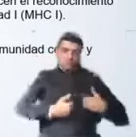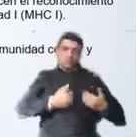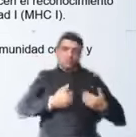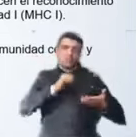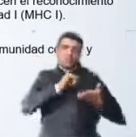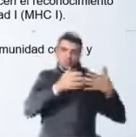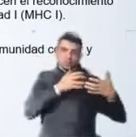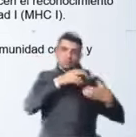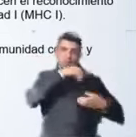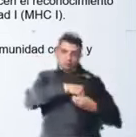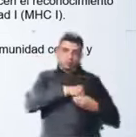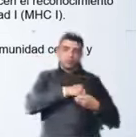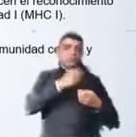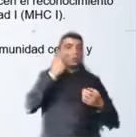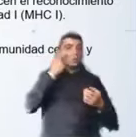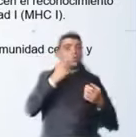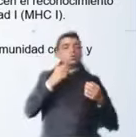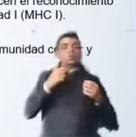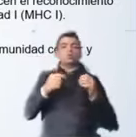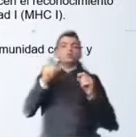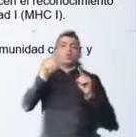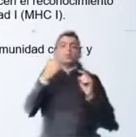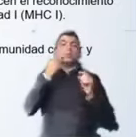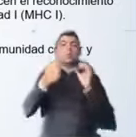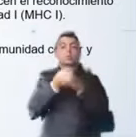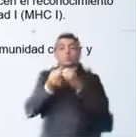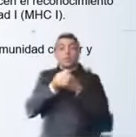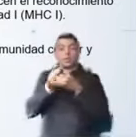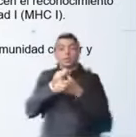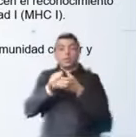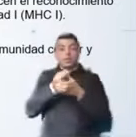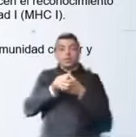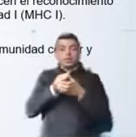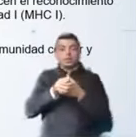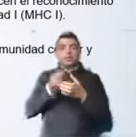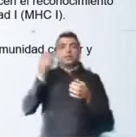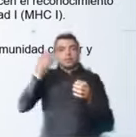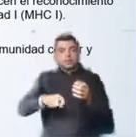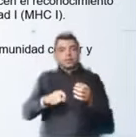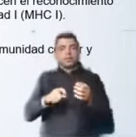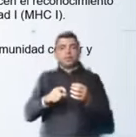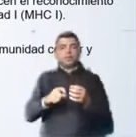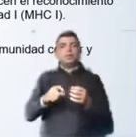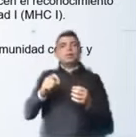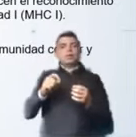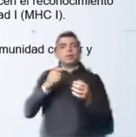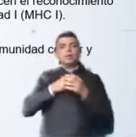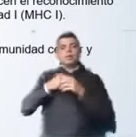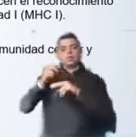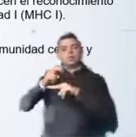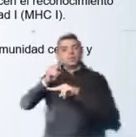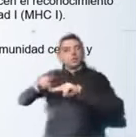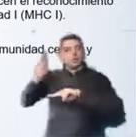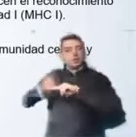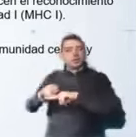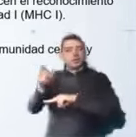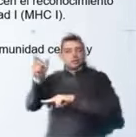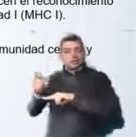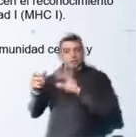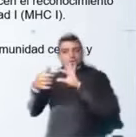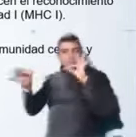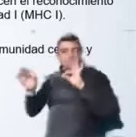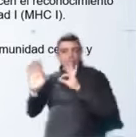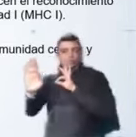como humoral, o sea, tanto de las células, linfocitos T, CD8, natural killer, como de los linfocitos B al producir